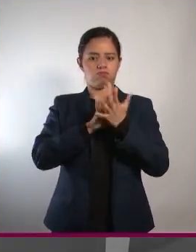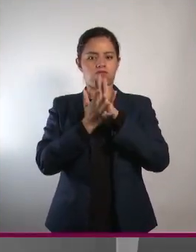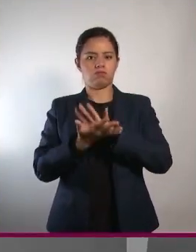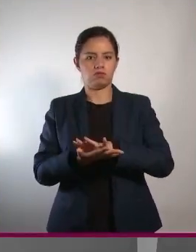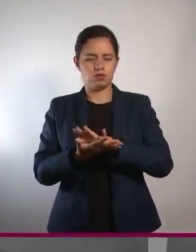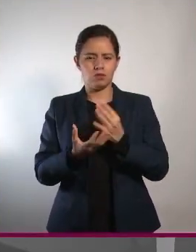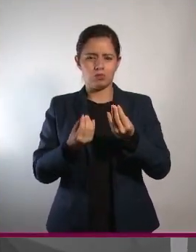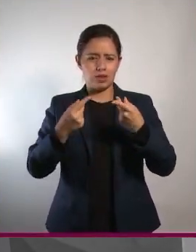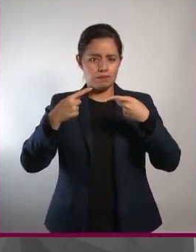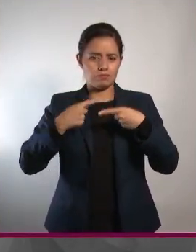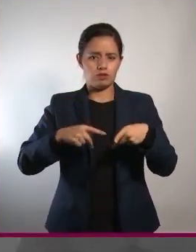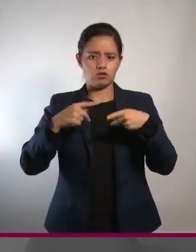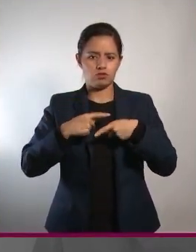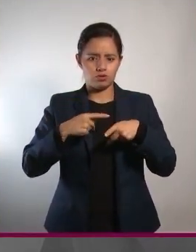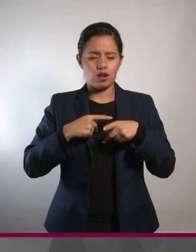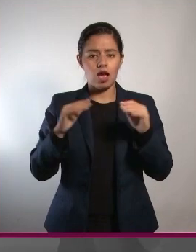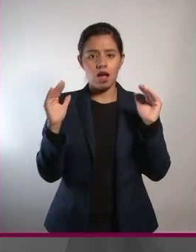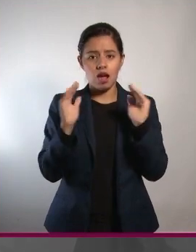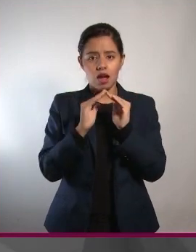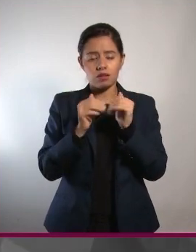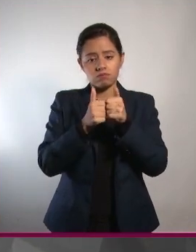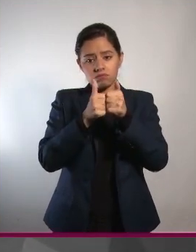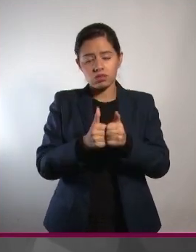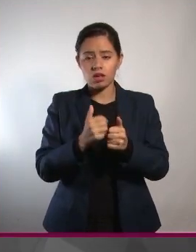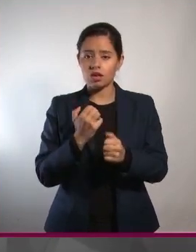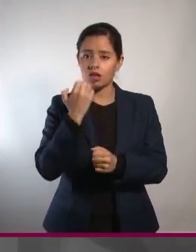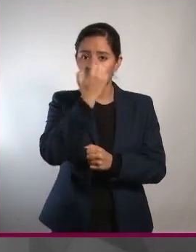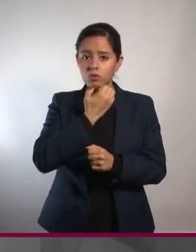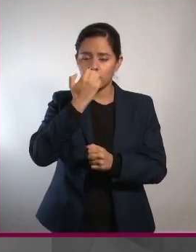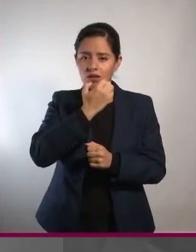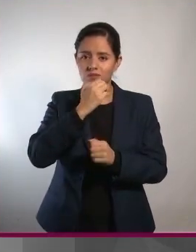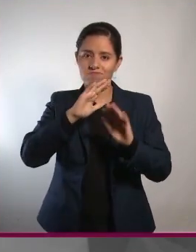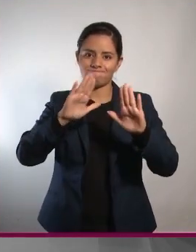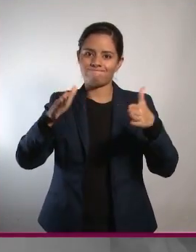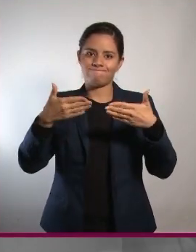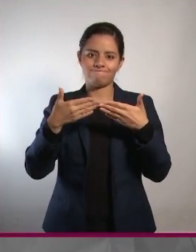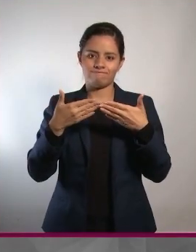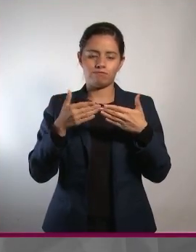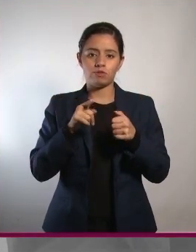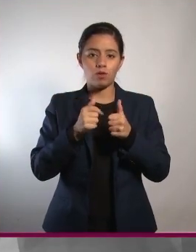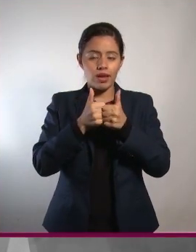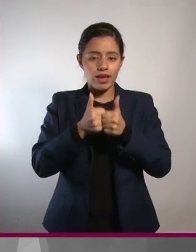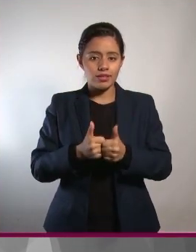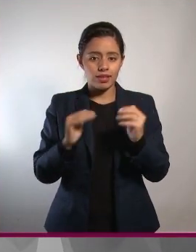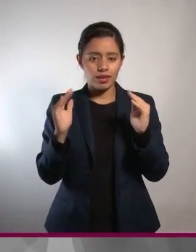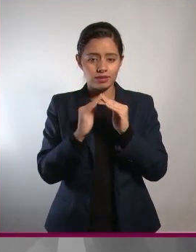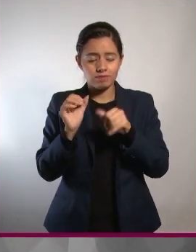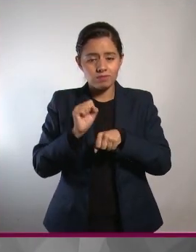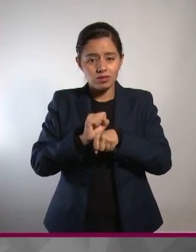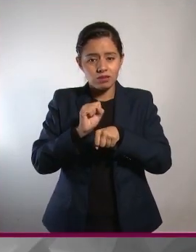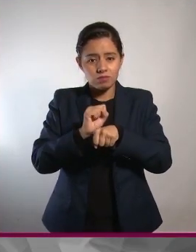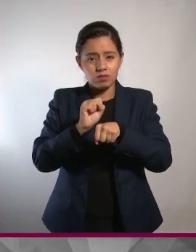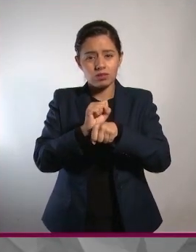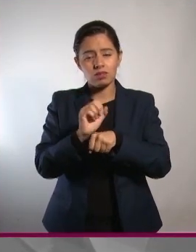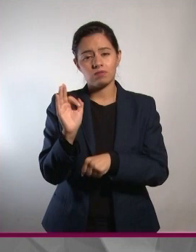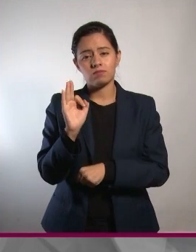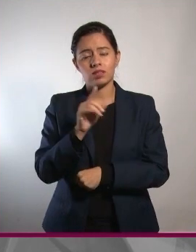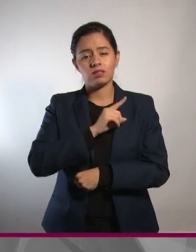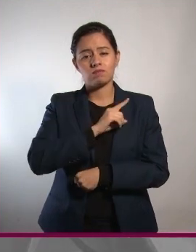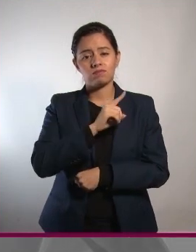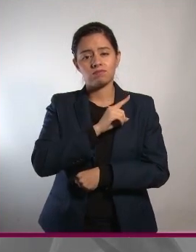personas están trabajando desde sus casas y las escuelas se encuentran cerradas. Quedarte en casa durante semanas puede sentirse un poco